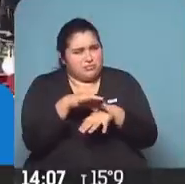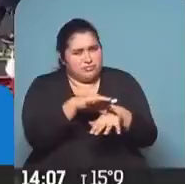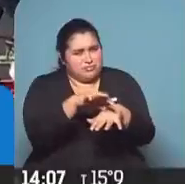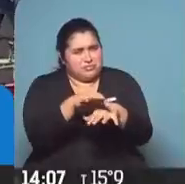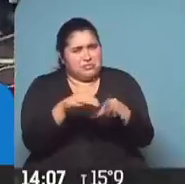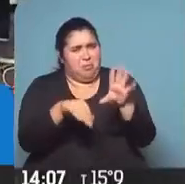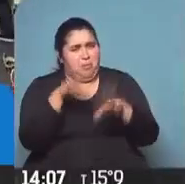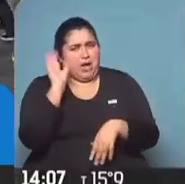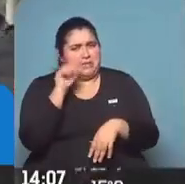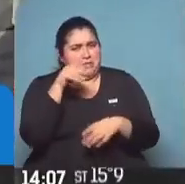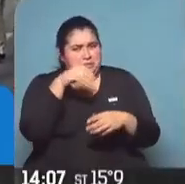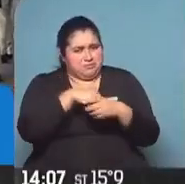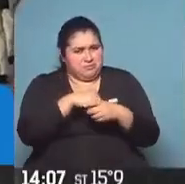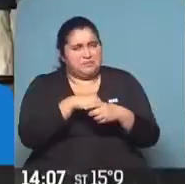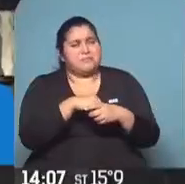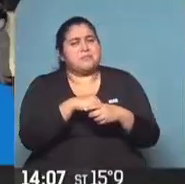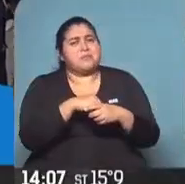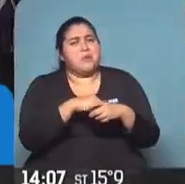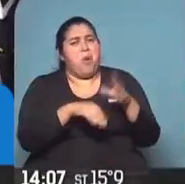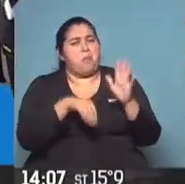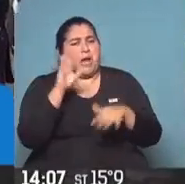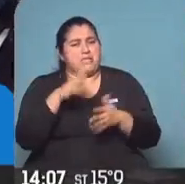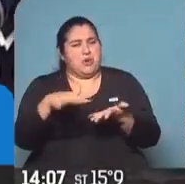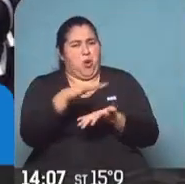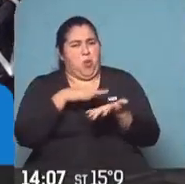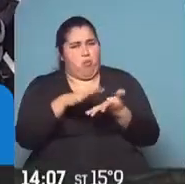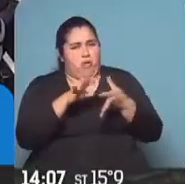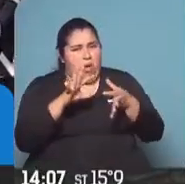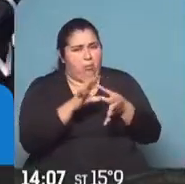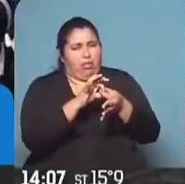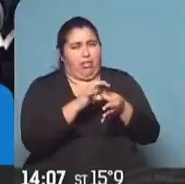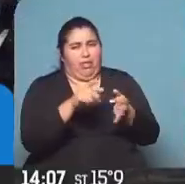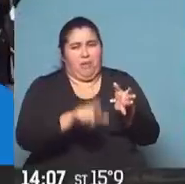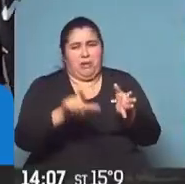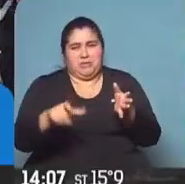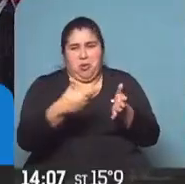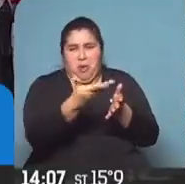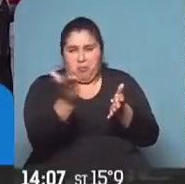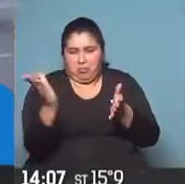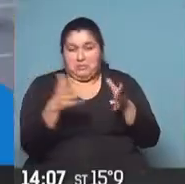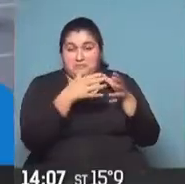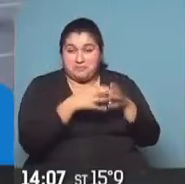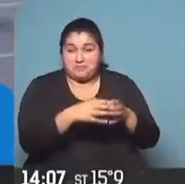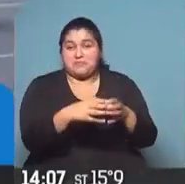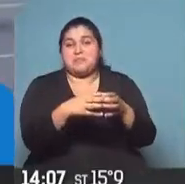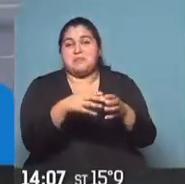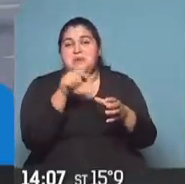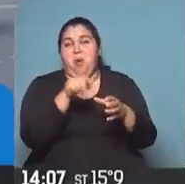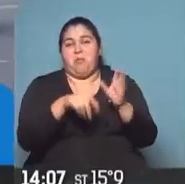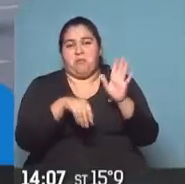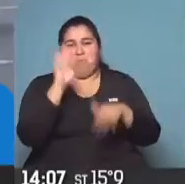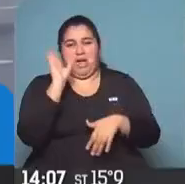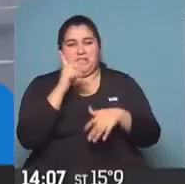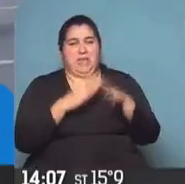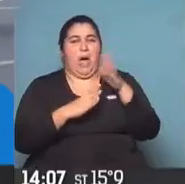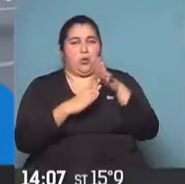incrementando los en lazos con la comunidad así realizó sus pasajes de desfile frente al palco de